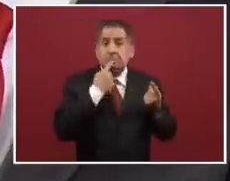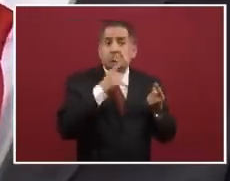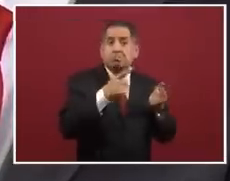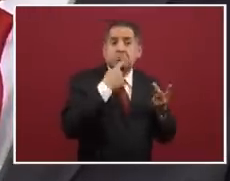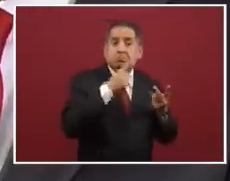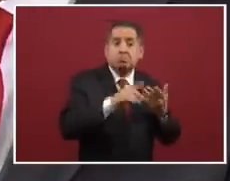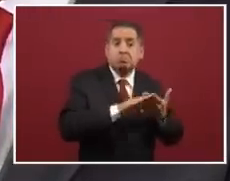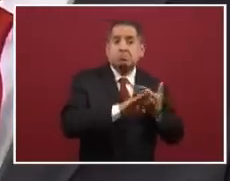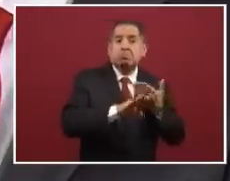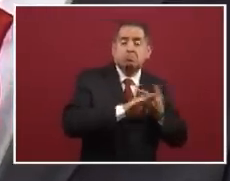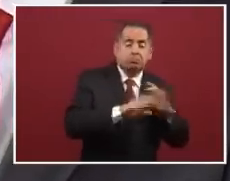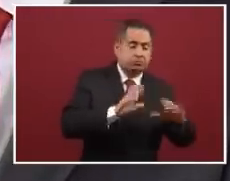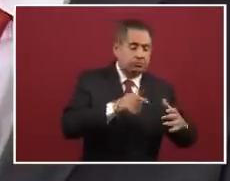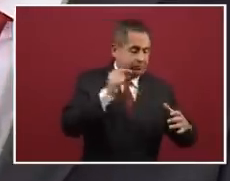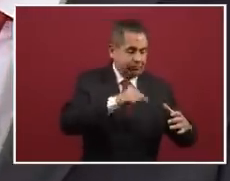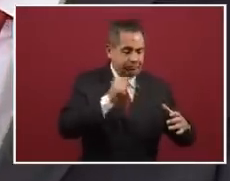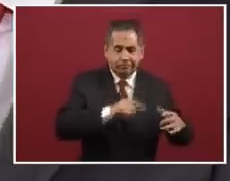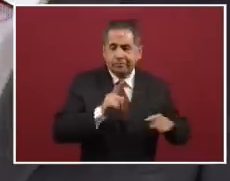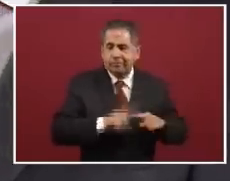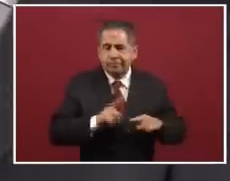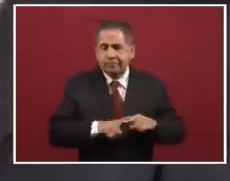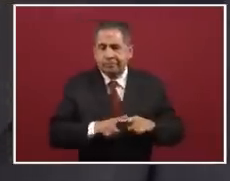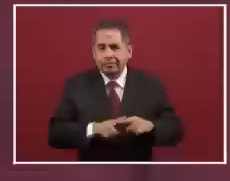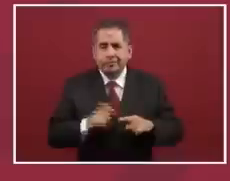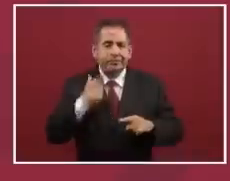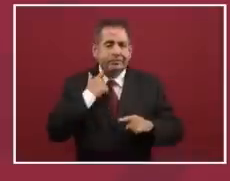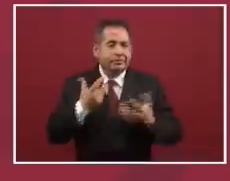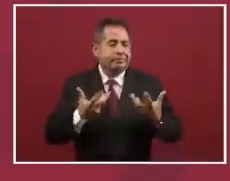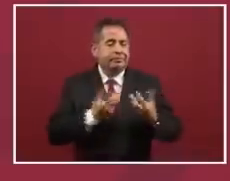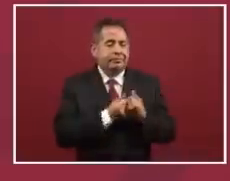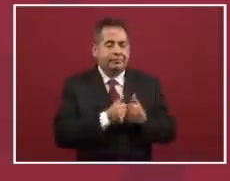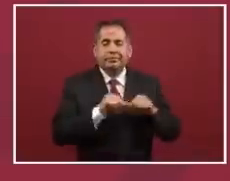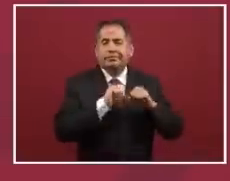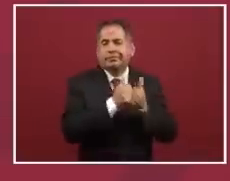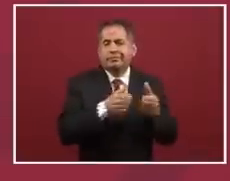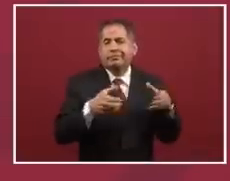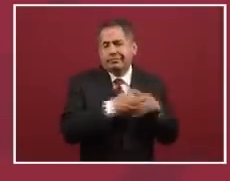estos amparos pertenecen a organizaciones